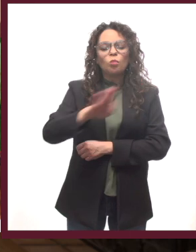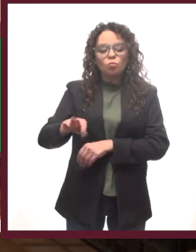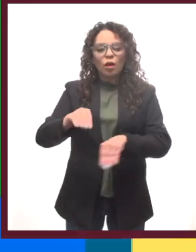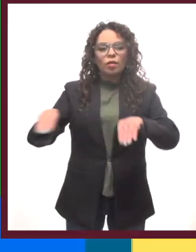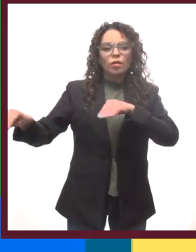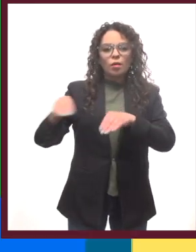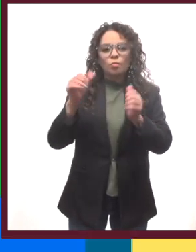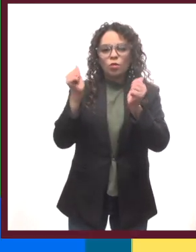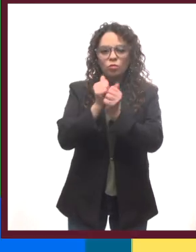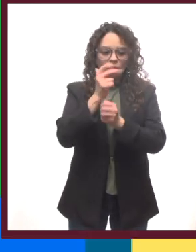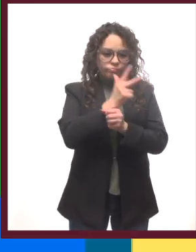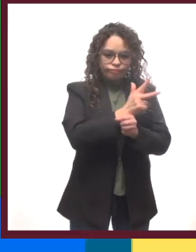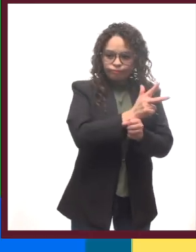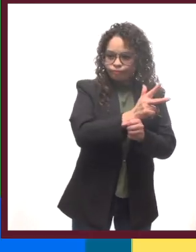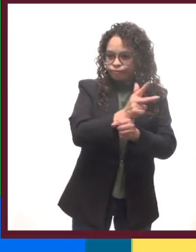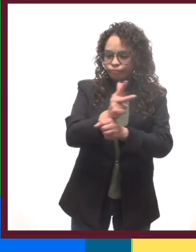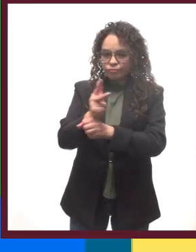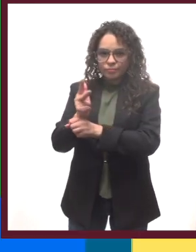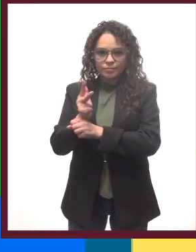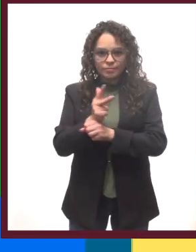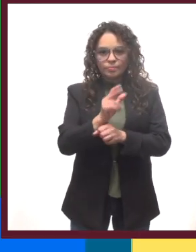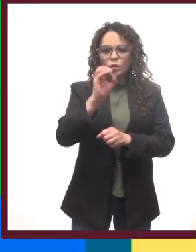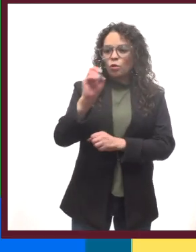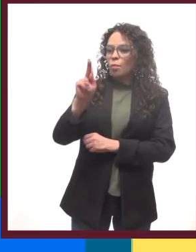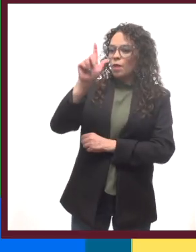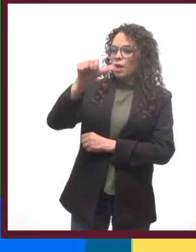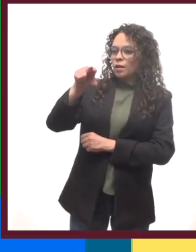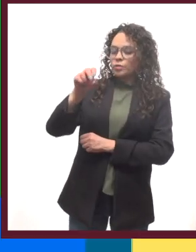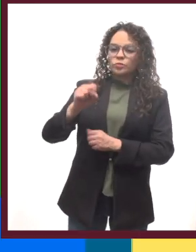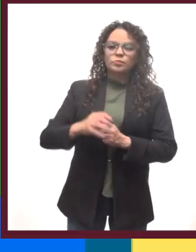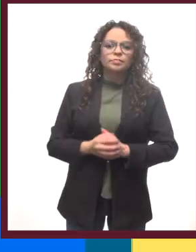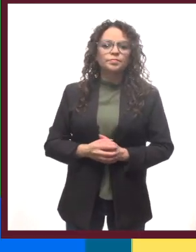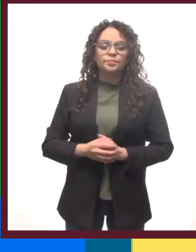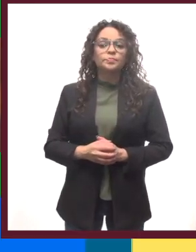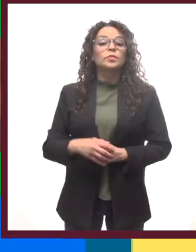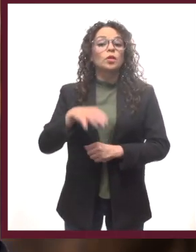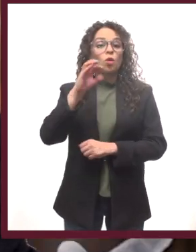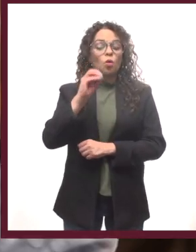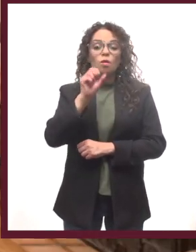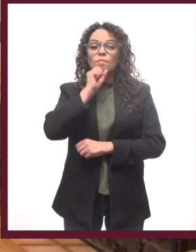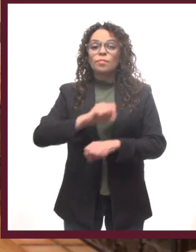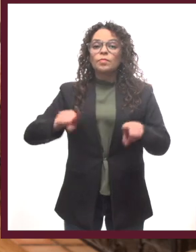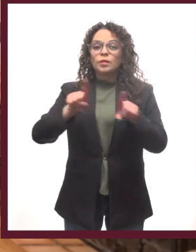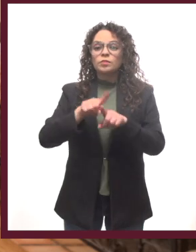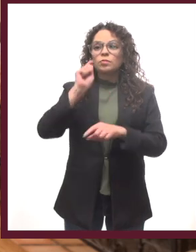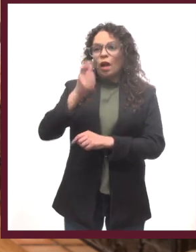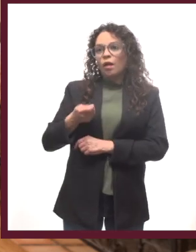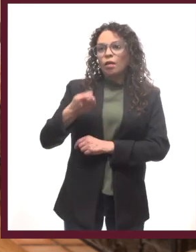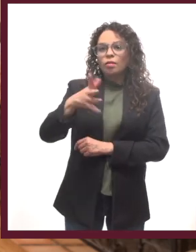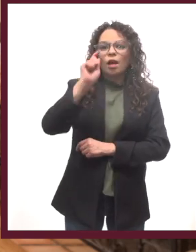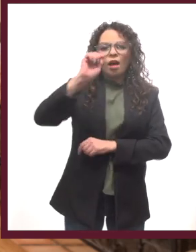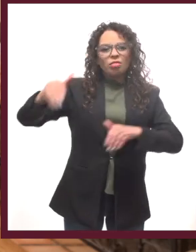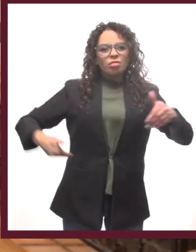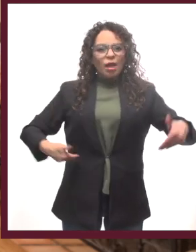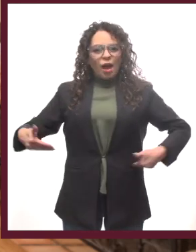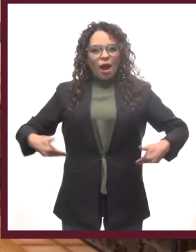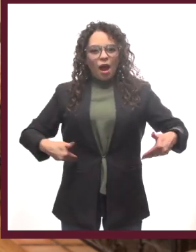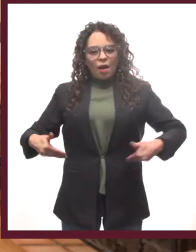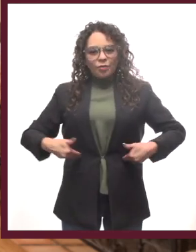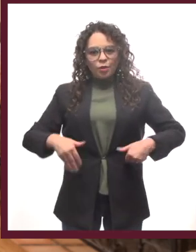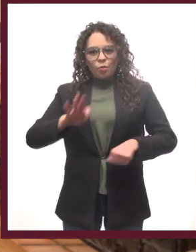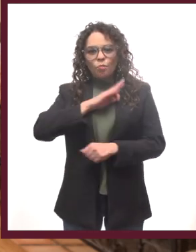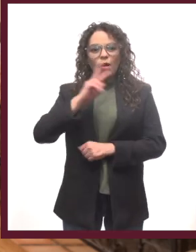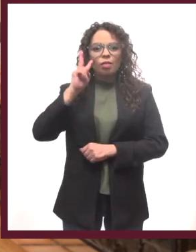enfatizar con movimiento de cámara o con los planos. O puesta en escena, como también se le conoce en